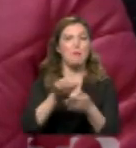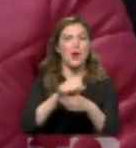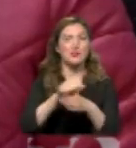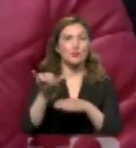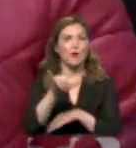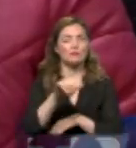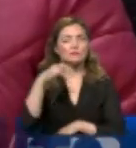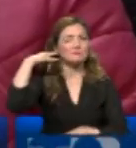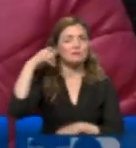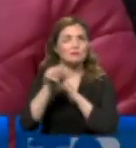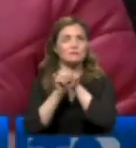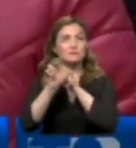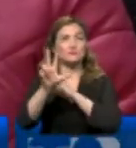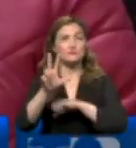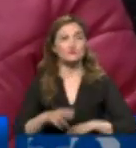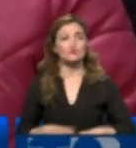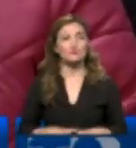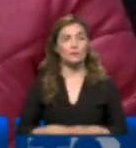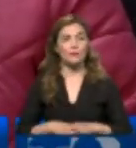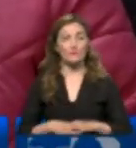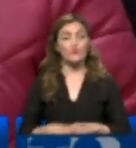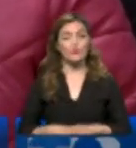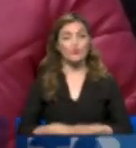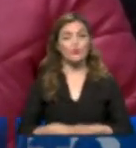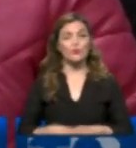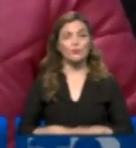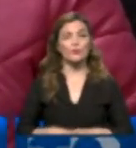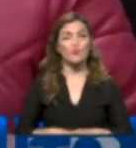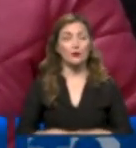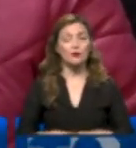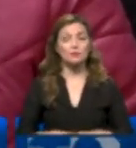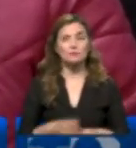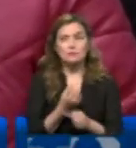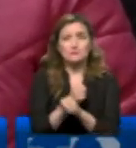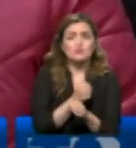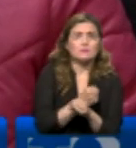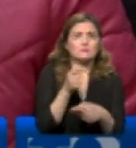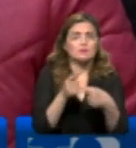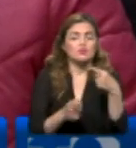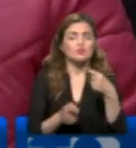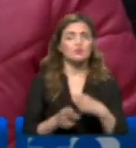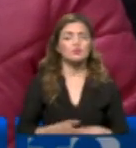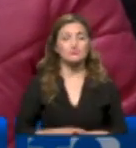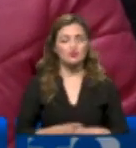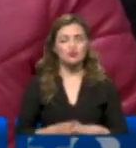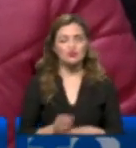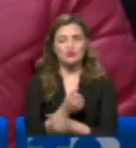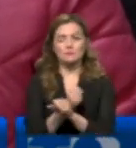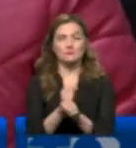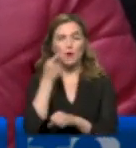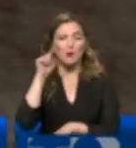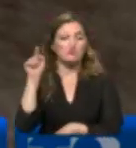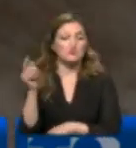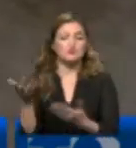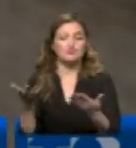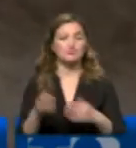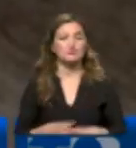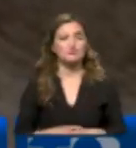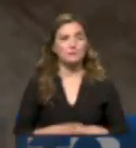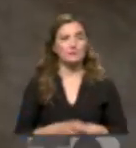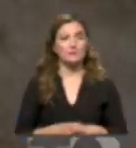Una niña de 3 años. Una niña, persona indefensa que no haya podido defenderse del señor.